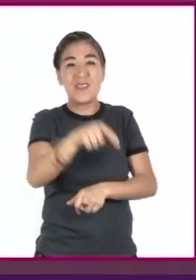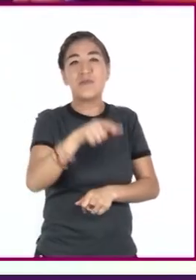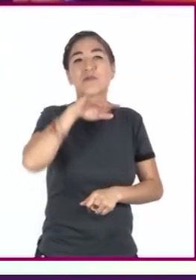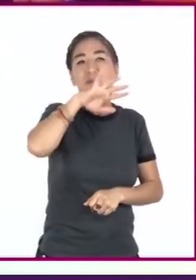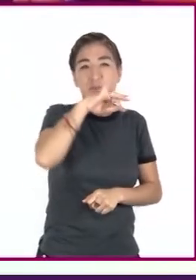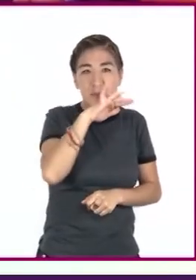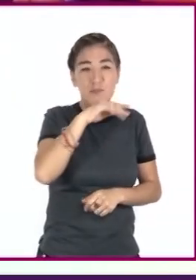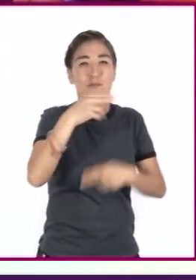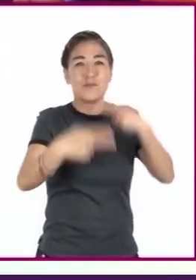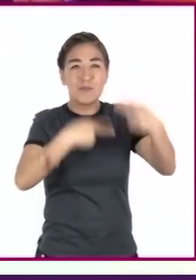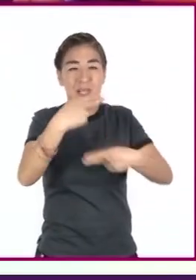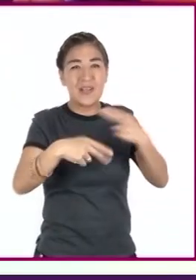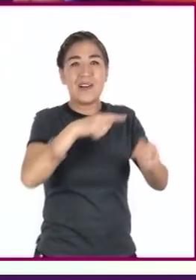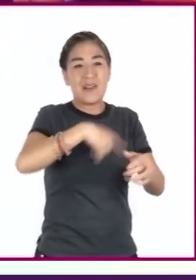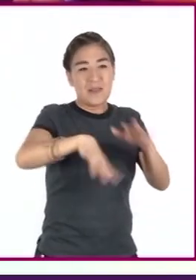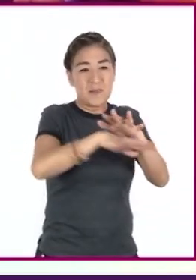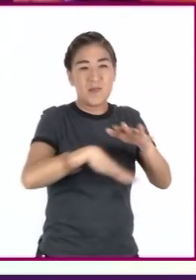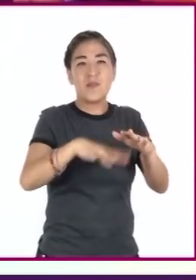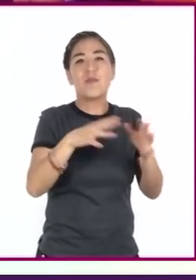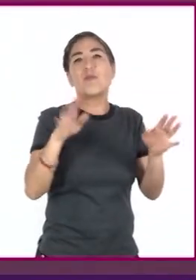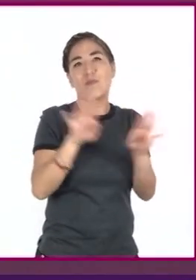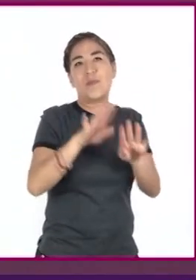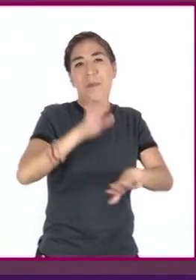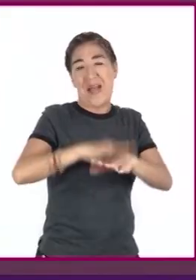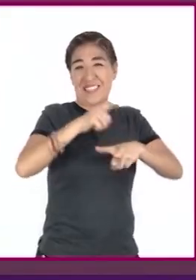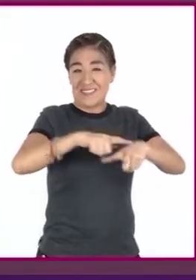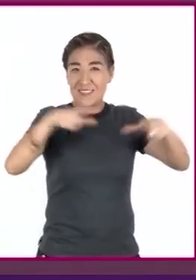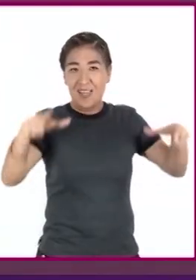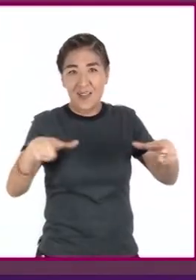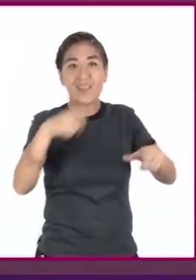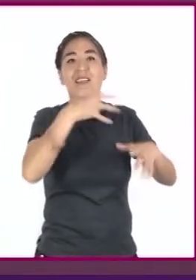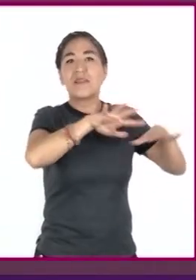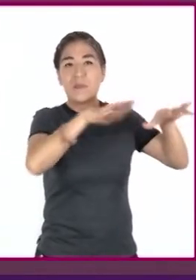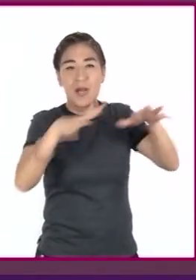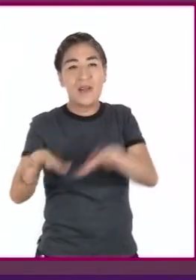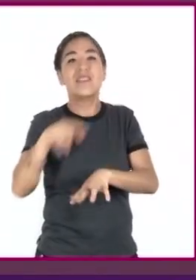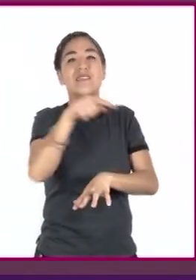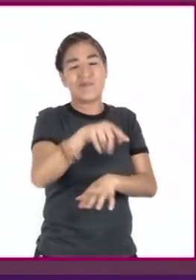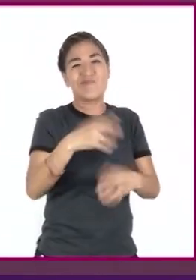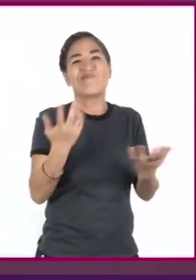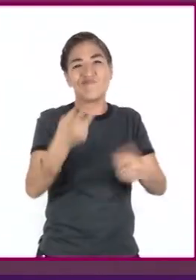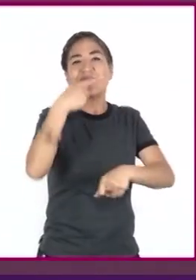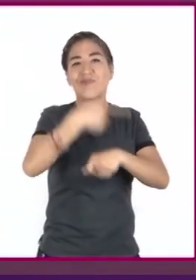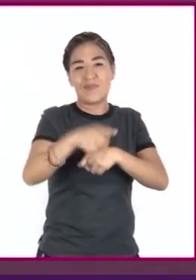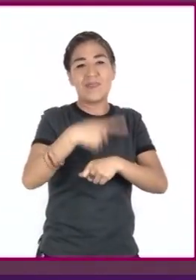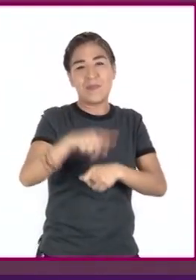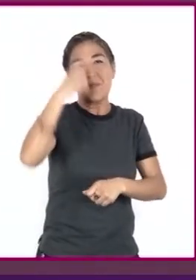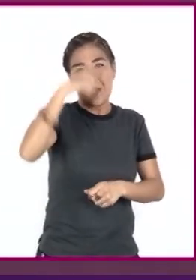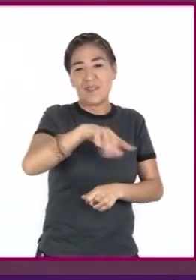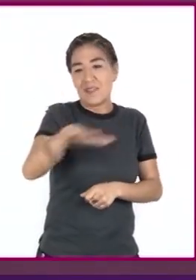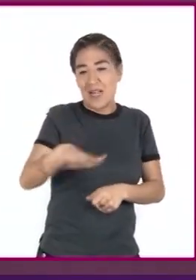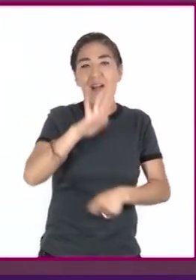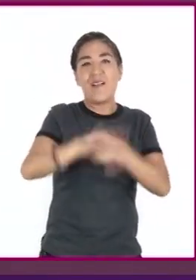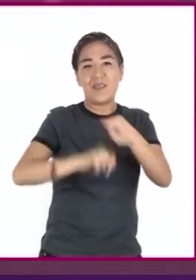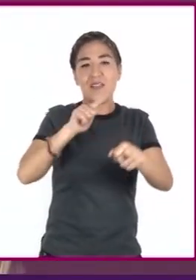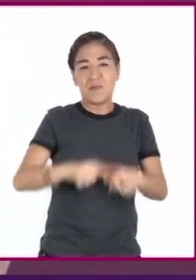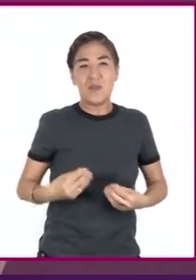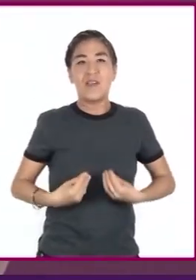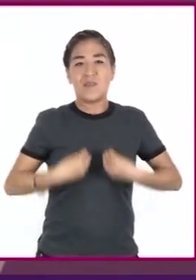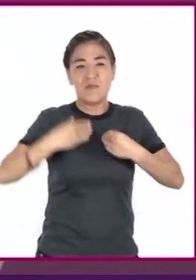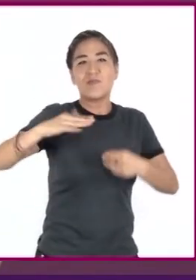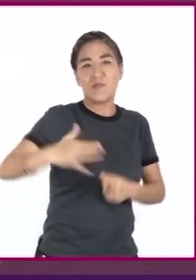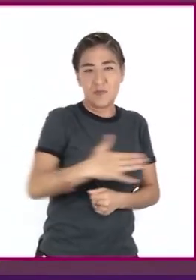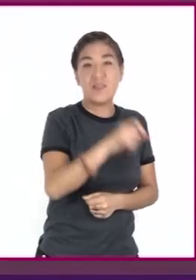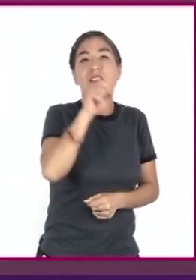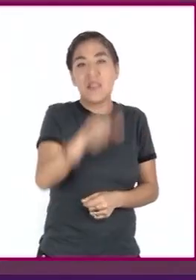océanos y cuerpos de agua continentales están afectando gravemente a la vida marina, incluyendo las especies de